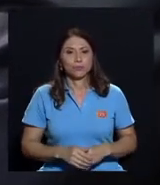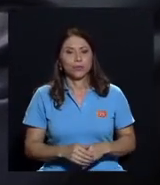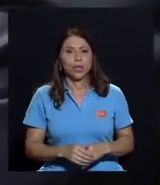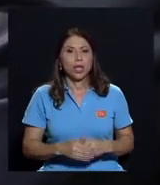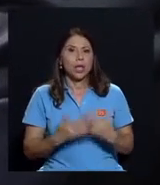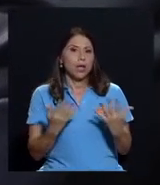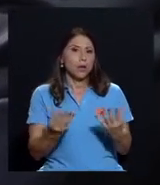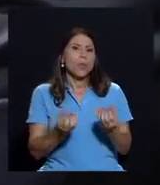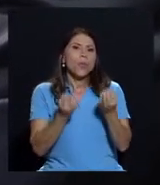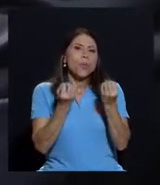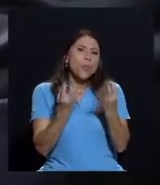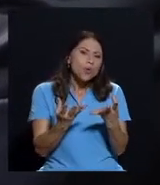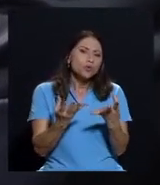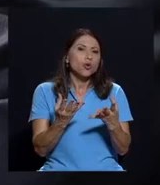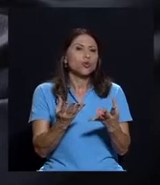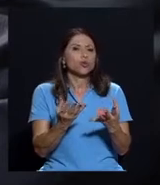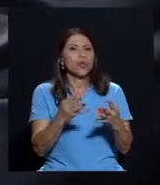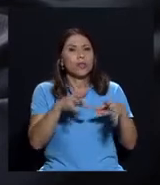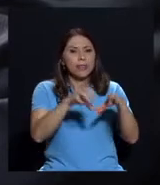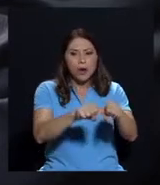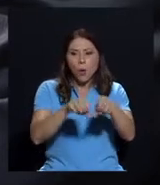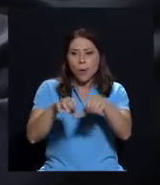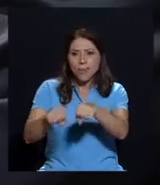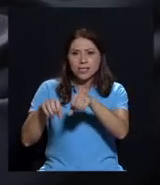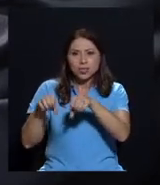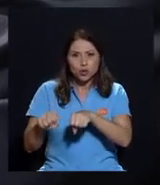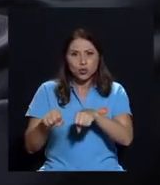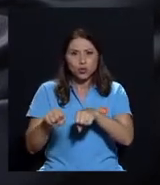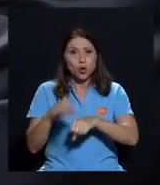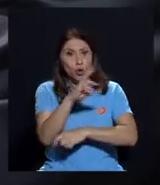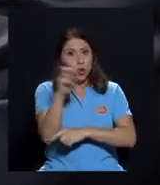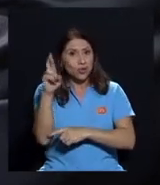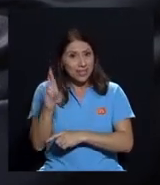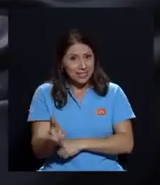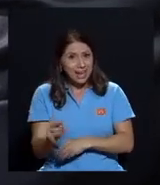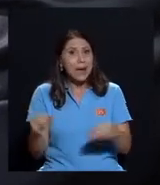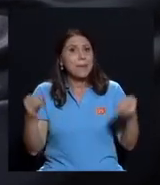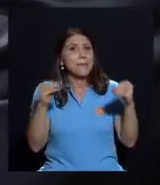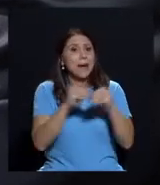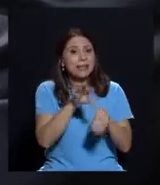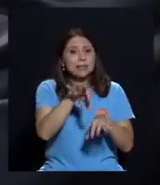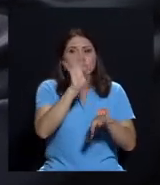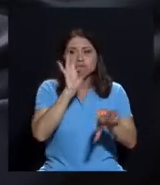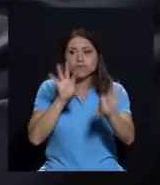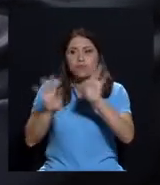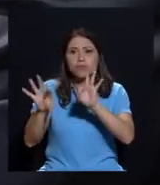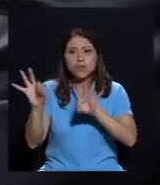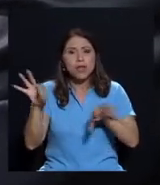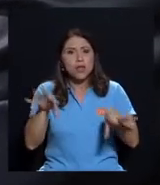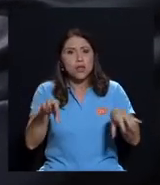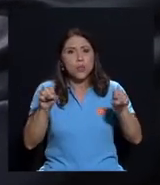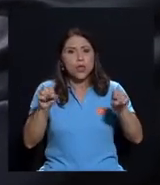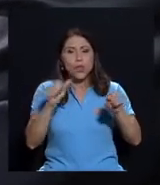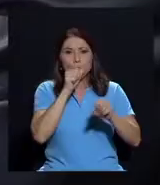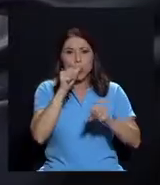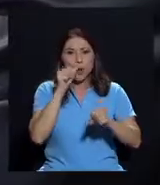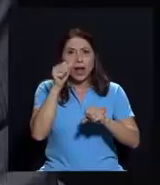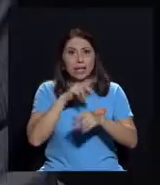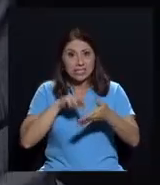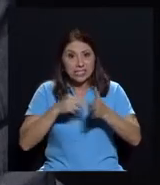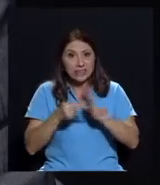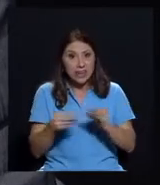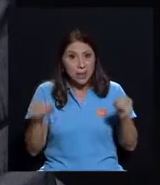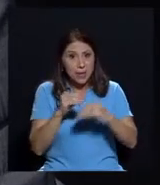muchos de comienzos y sigue siendo costa rica uno de los países de la región que más decomisa droga pero eso no se traduce en mayor seguridad